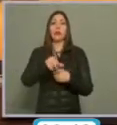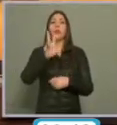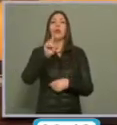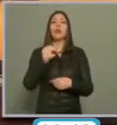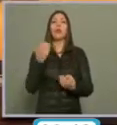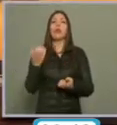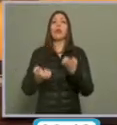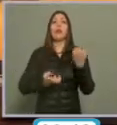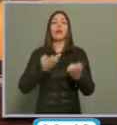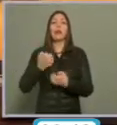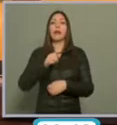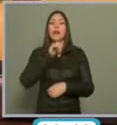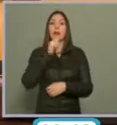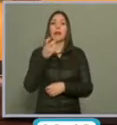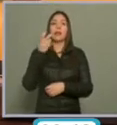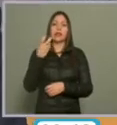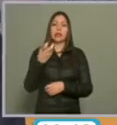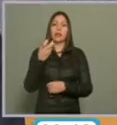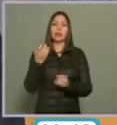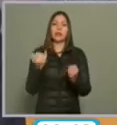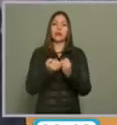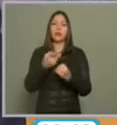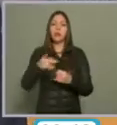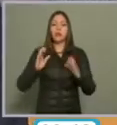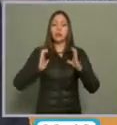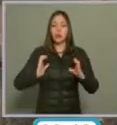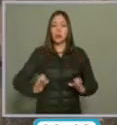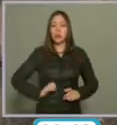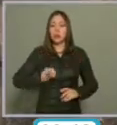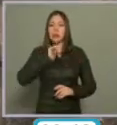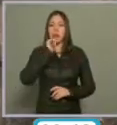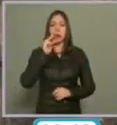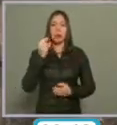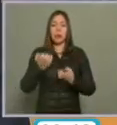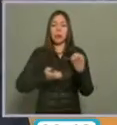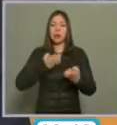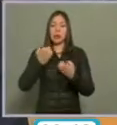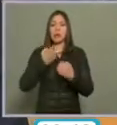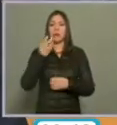presión. Quizás. No hacer, la inactividad física,